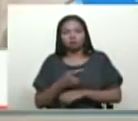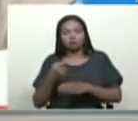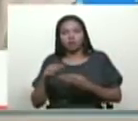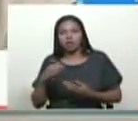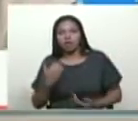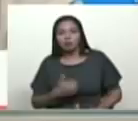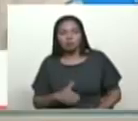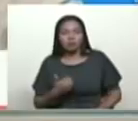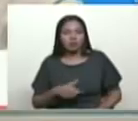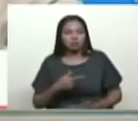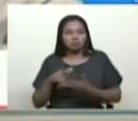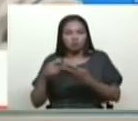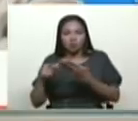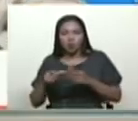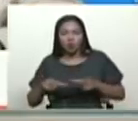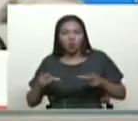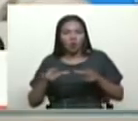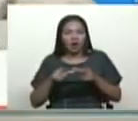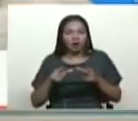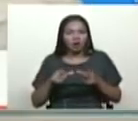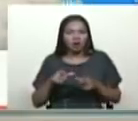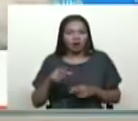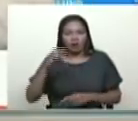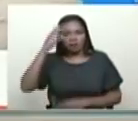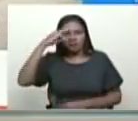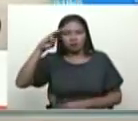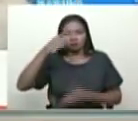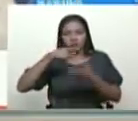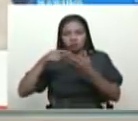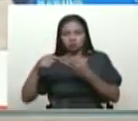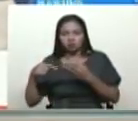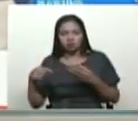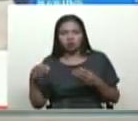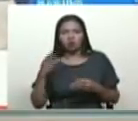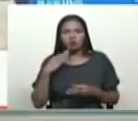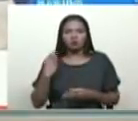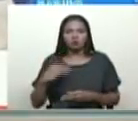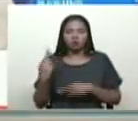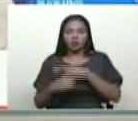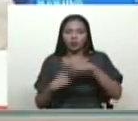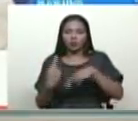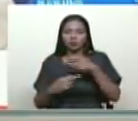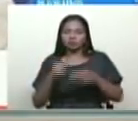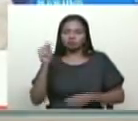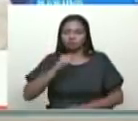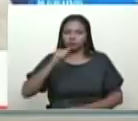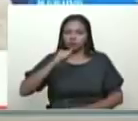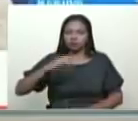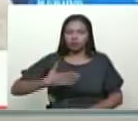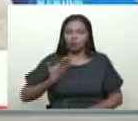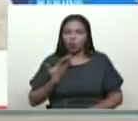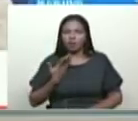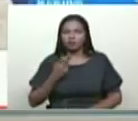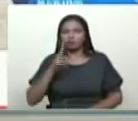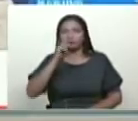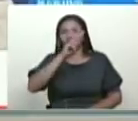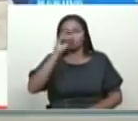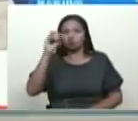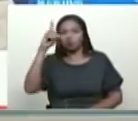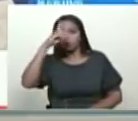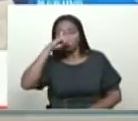Aires, en México, toda esa juventud revolucionaria dijo, sí se puede, hace 200